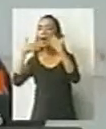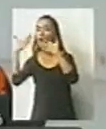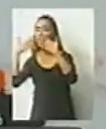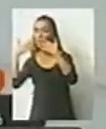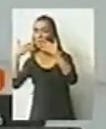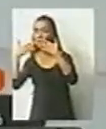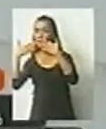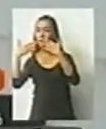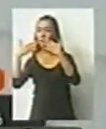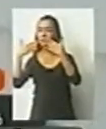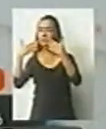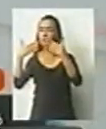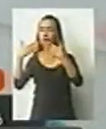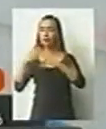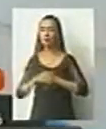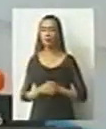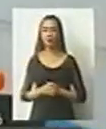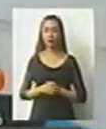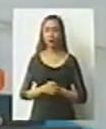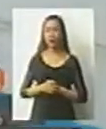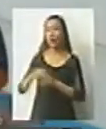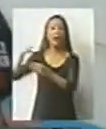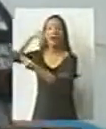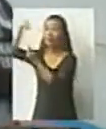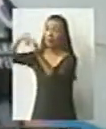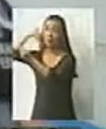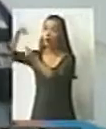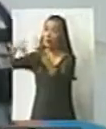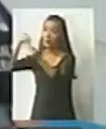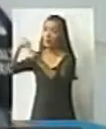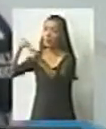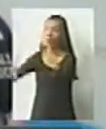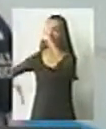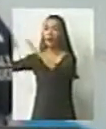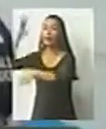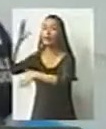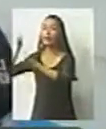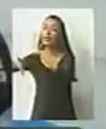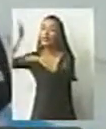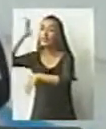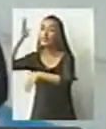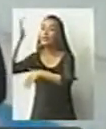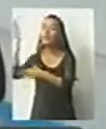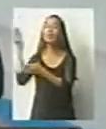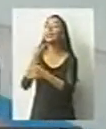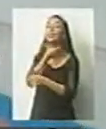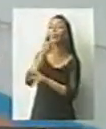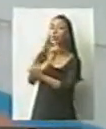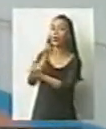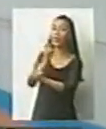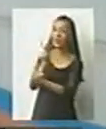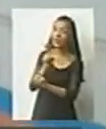todo momento, como le digo, se mostraba inflexible, no quiso salir en ningún momento. Ponían como escudo a los hijos propios, todos chicos